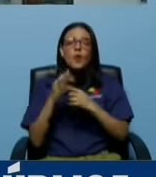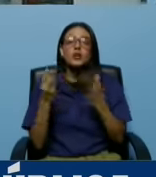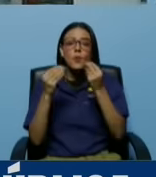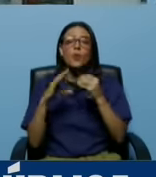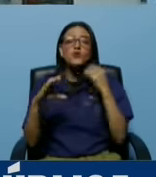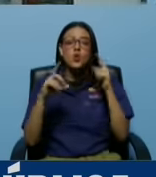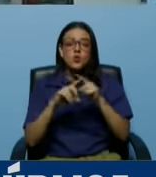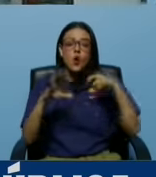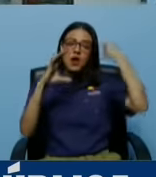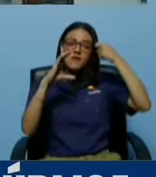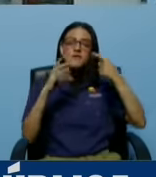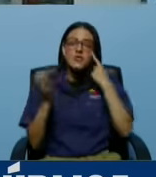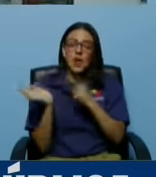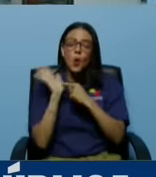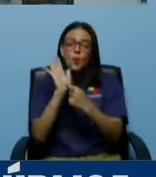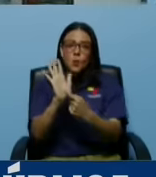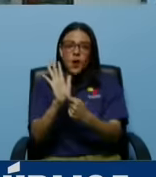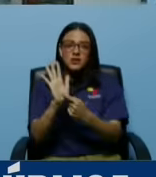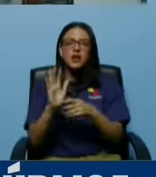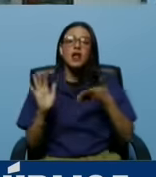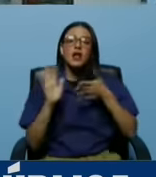de Estado, que resume